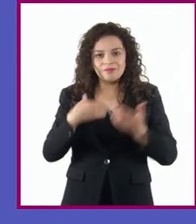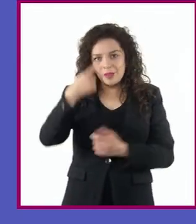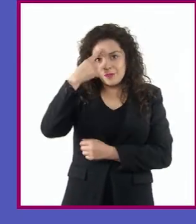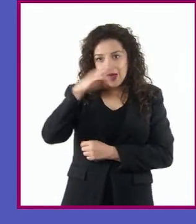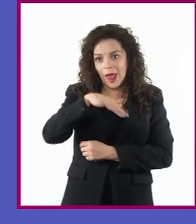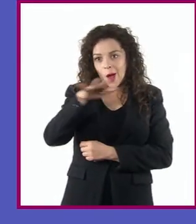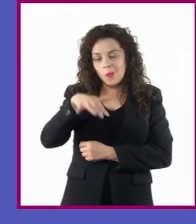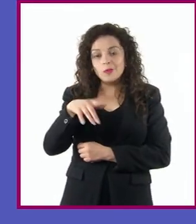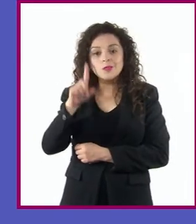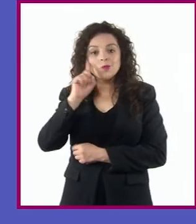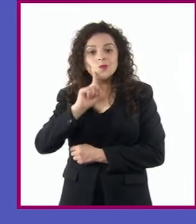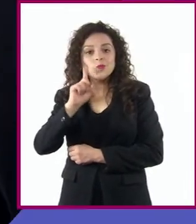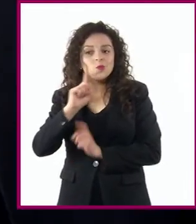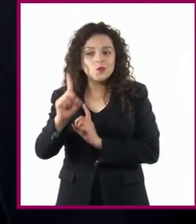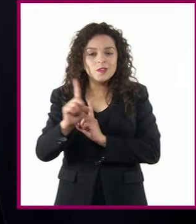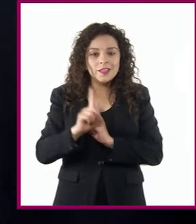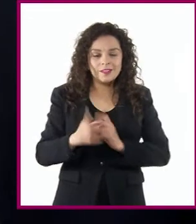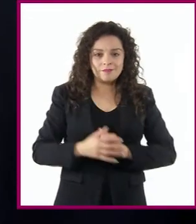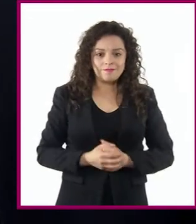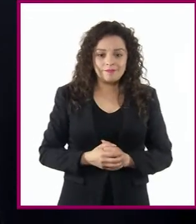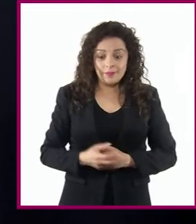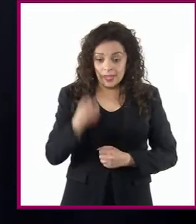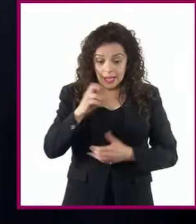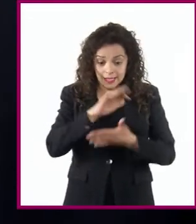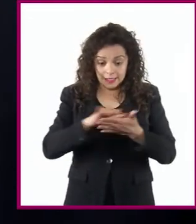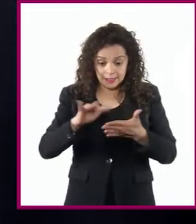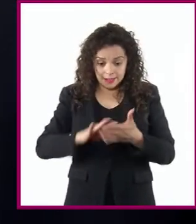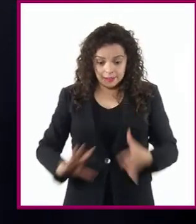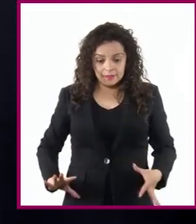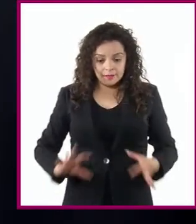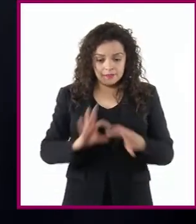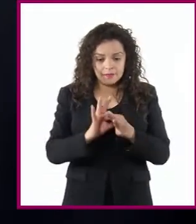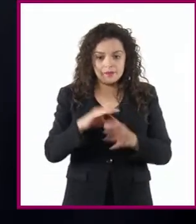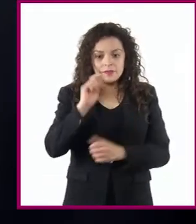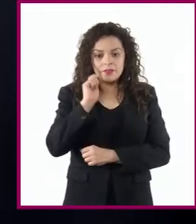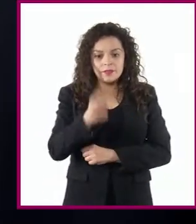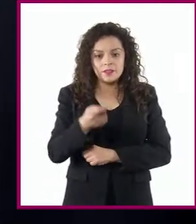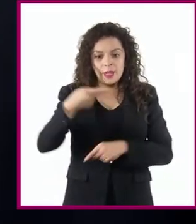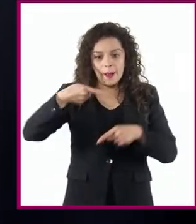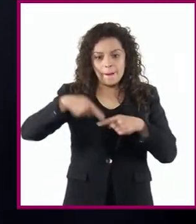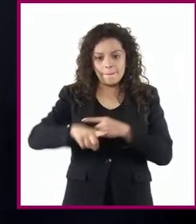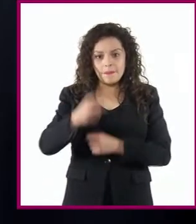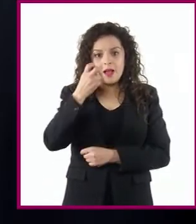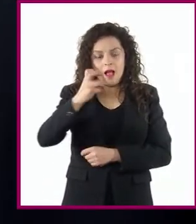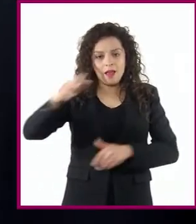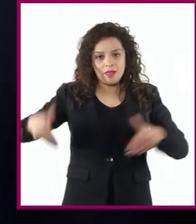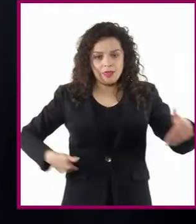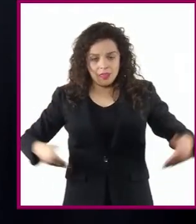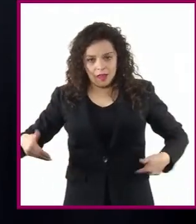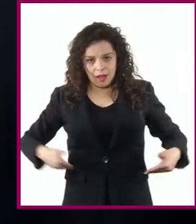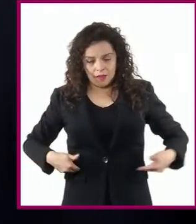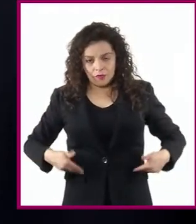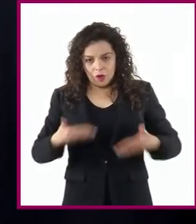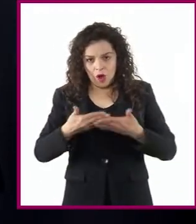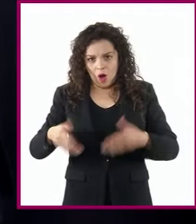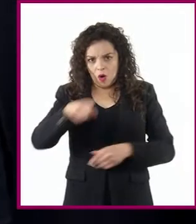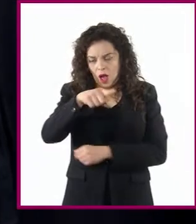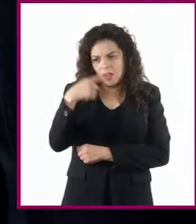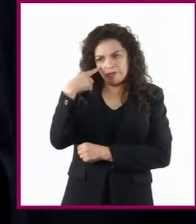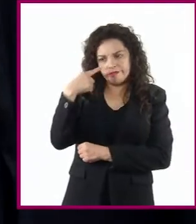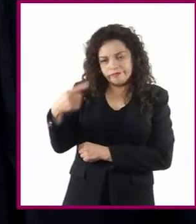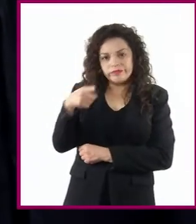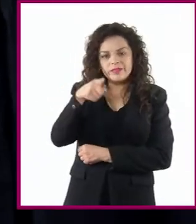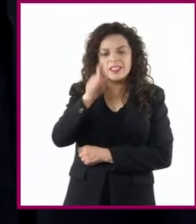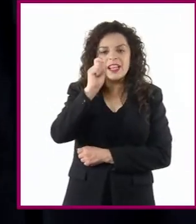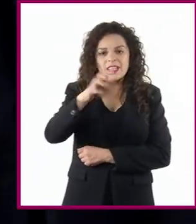El texto que acabamos de leer corresponde a la acotación escénica con que se inicia la obra. Observa que en ella están